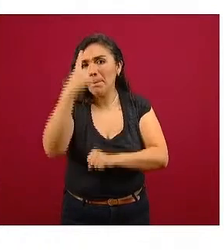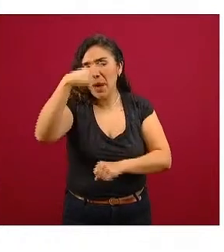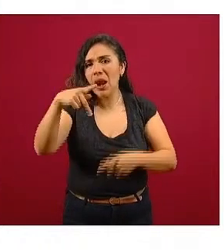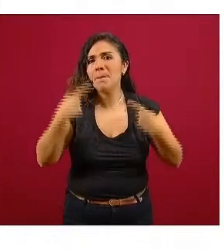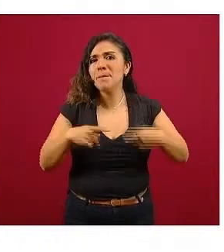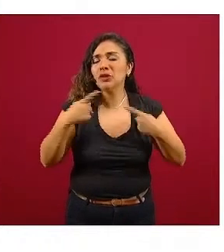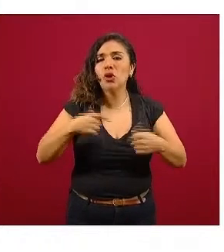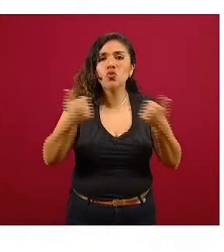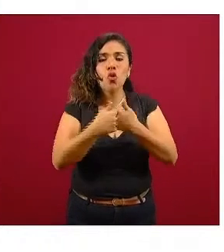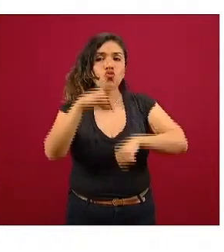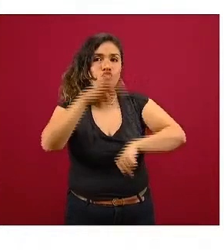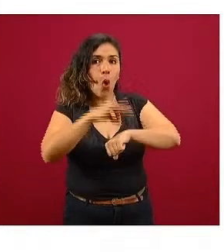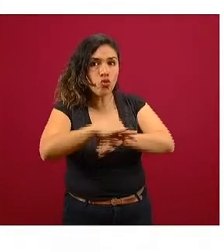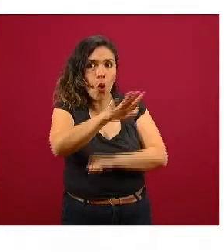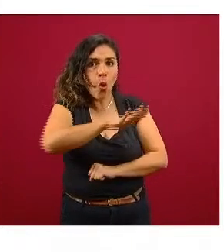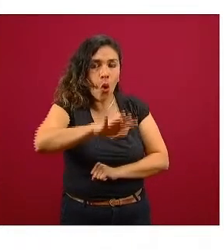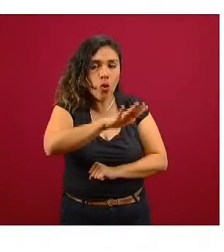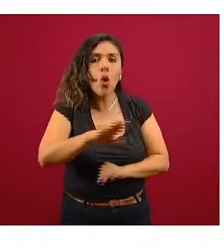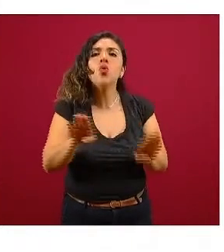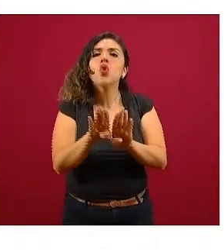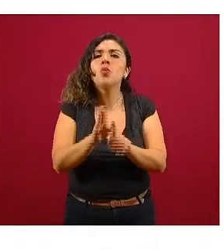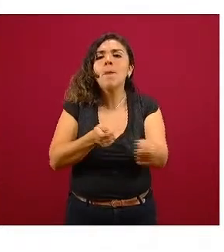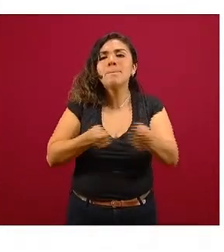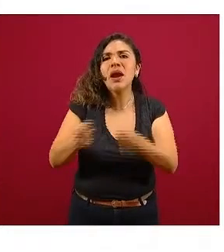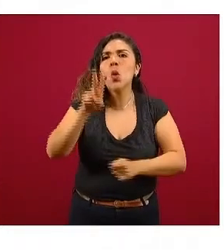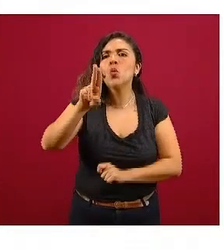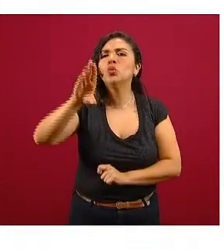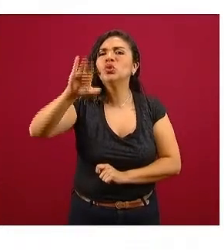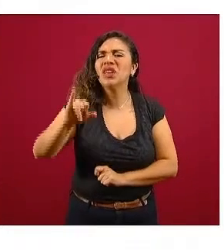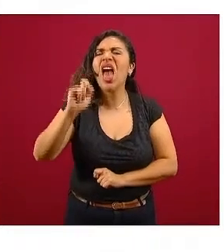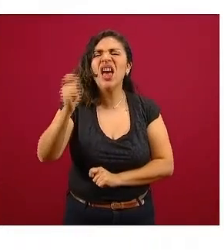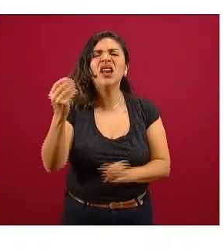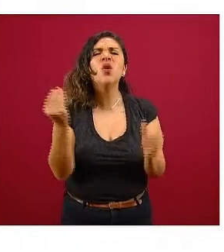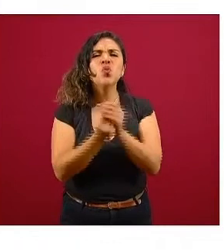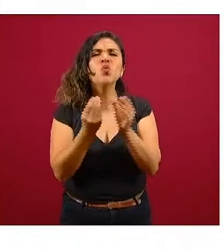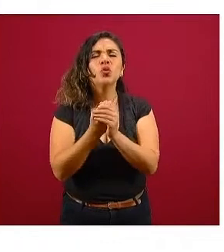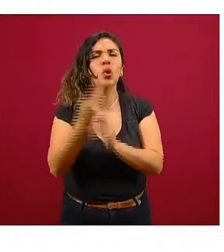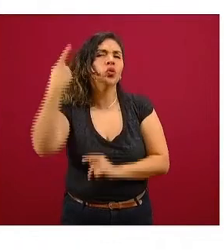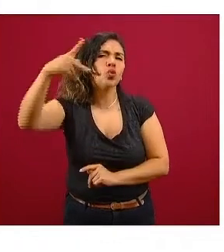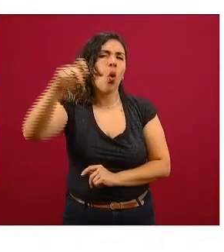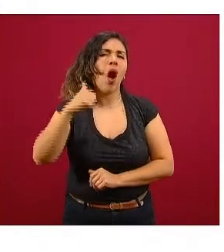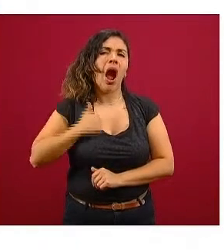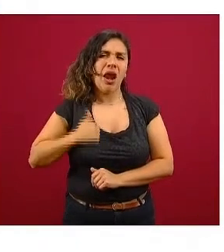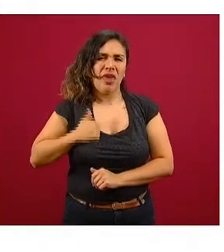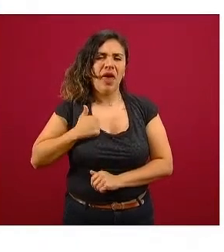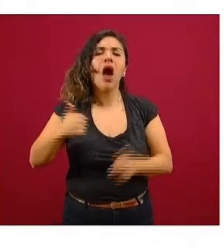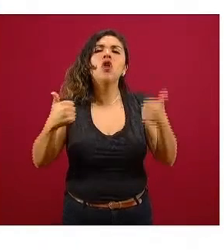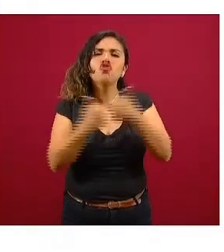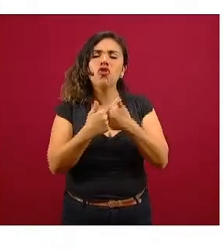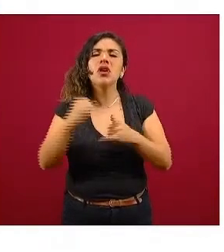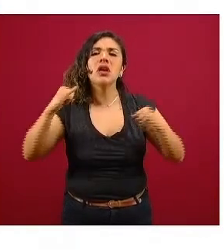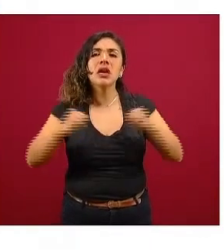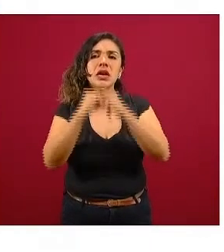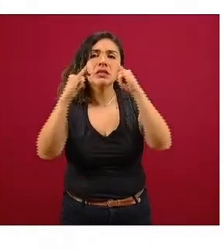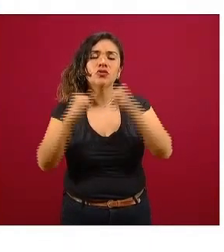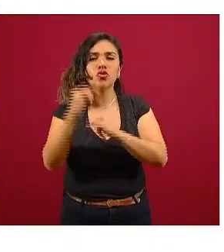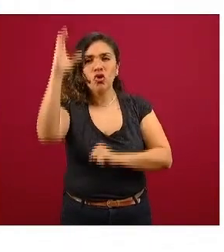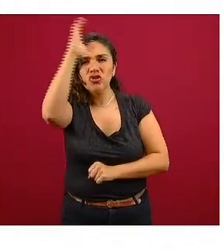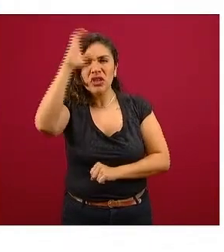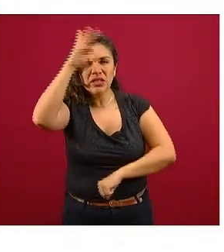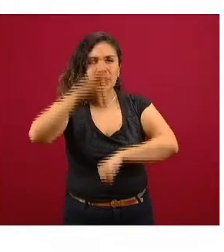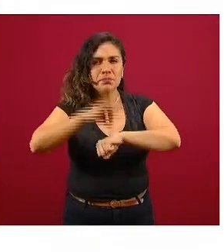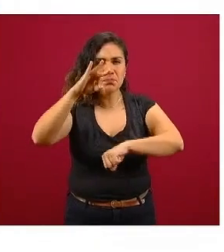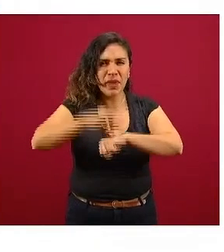para personal médico, manejo en UCI. Este es un curso canadiense que junto con el Instituto Nacional de